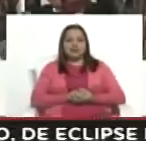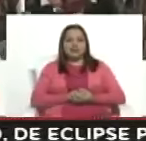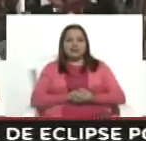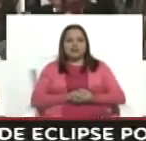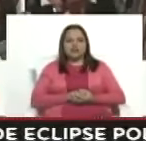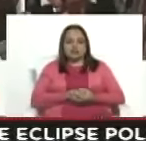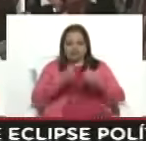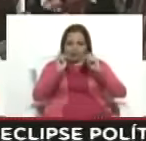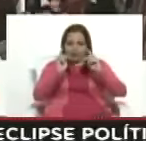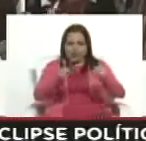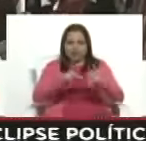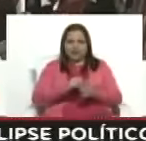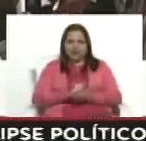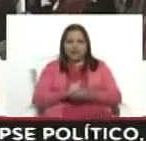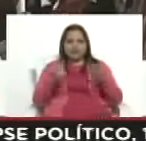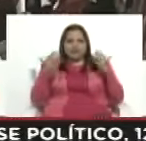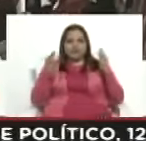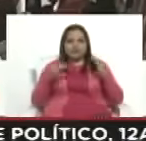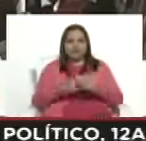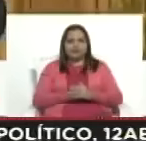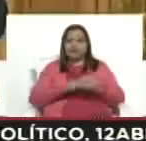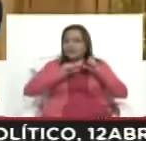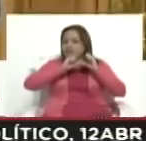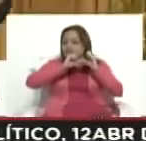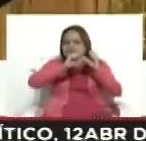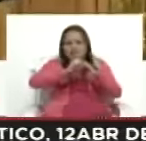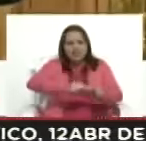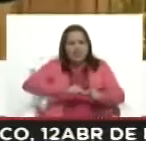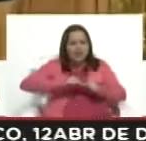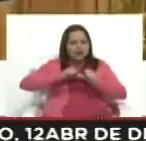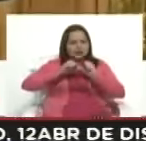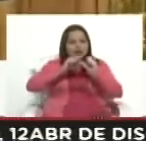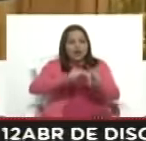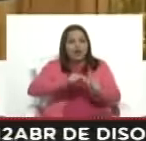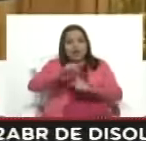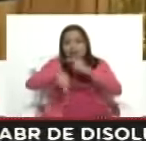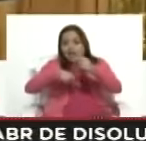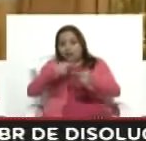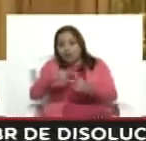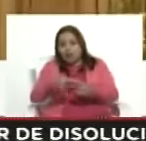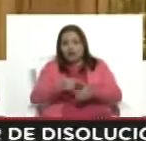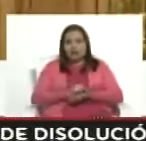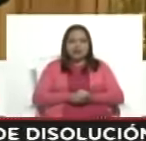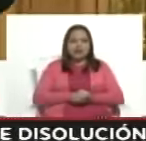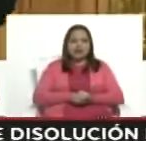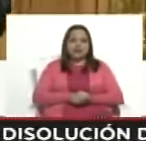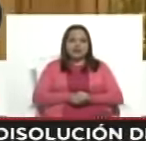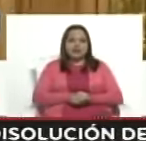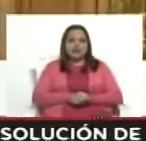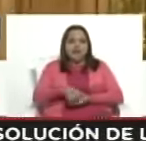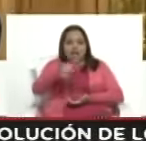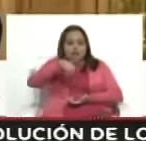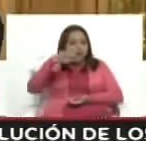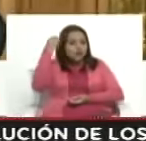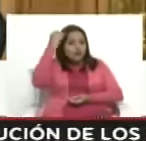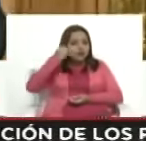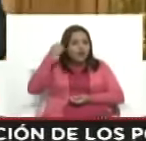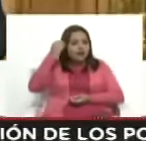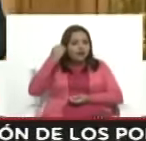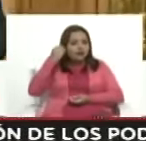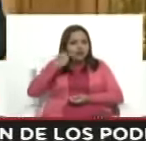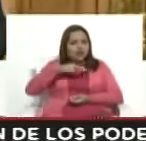Bueno, y siguieron. Y después fueron por lo que ellos creyeron que nos